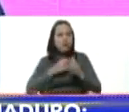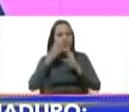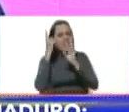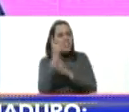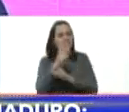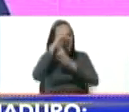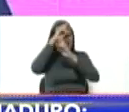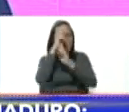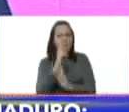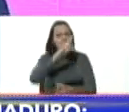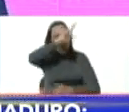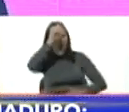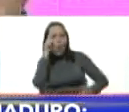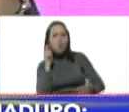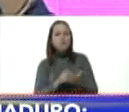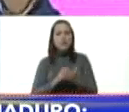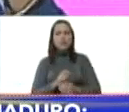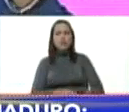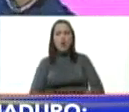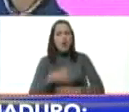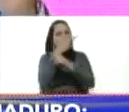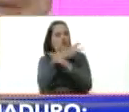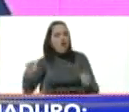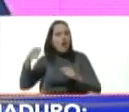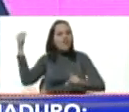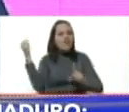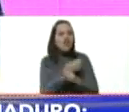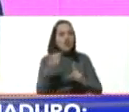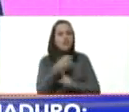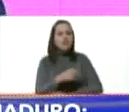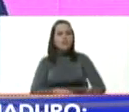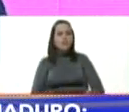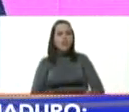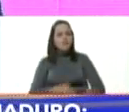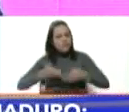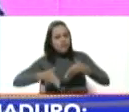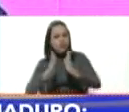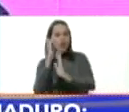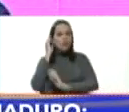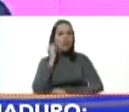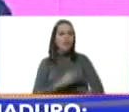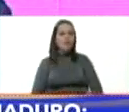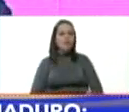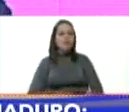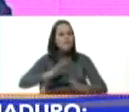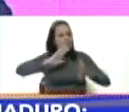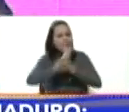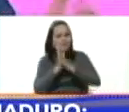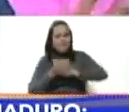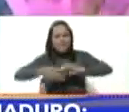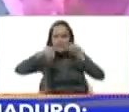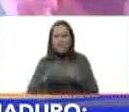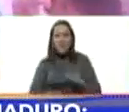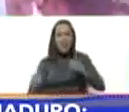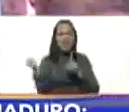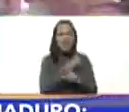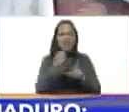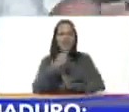Respeto absoluto, no a la violencia de género. Basta que cese la